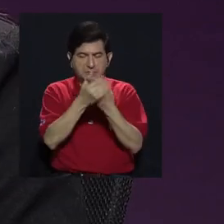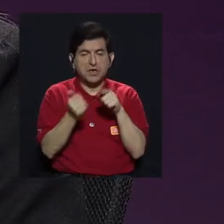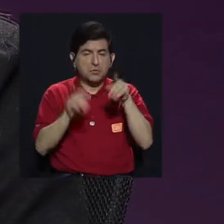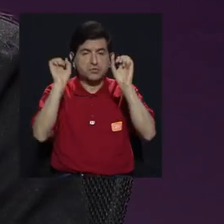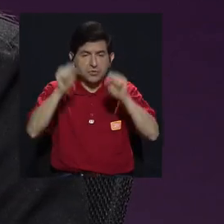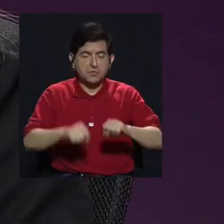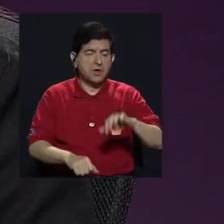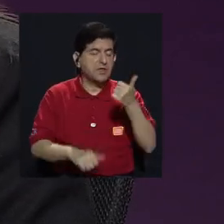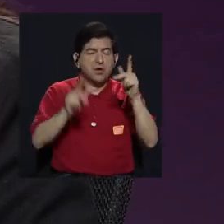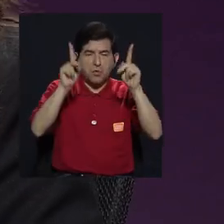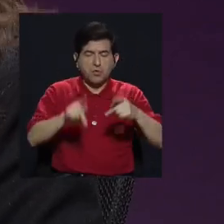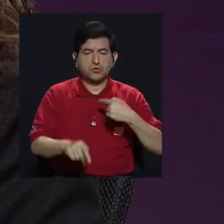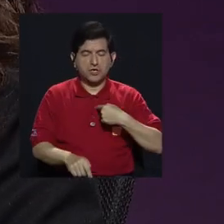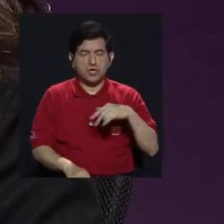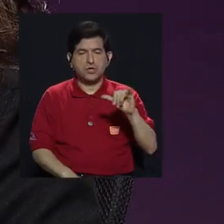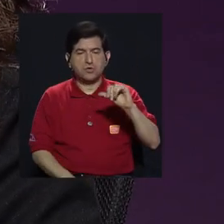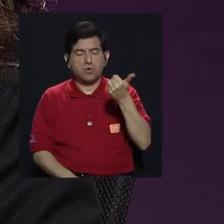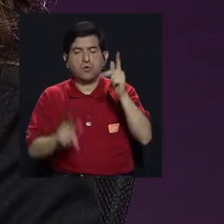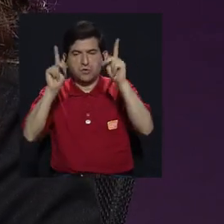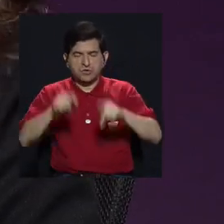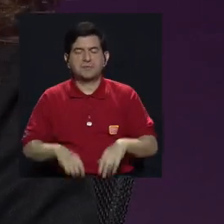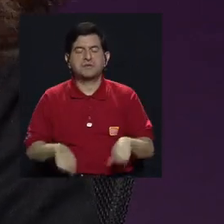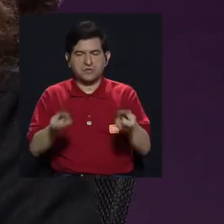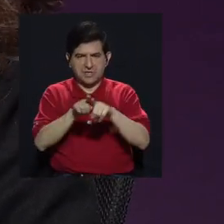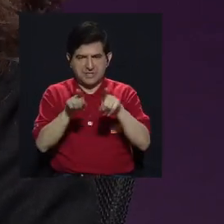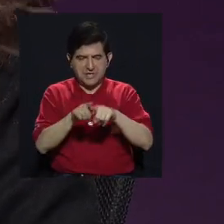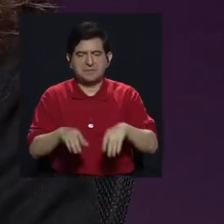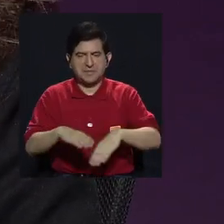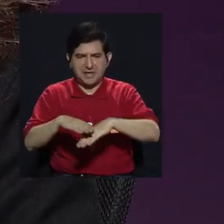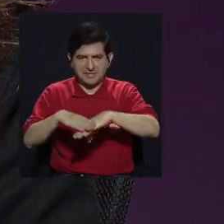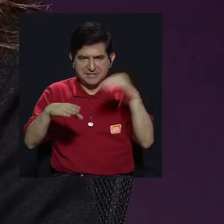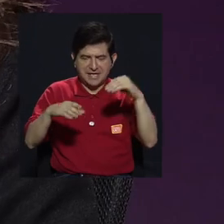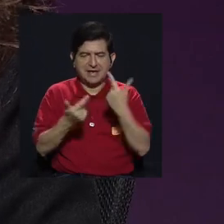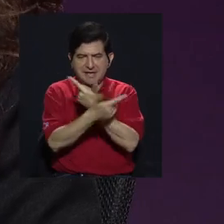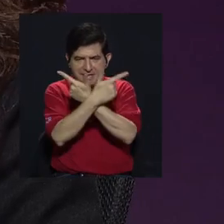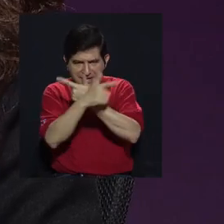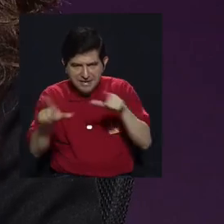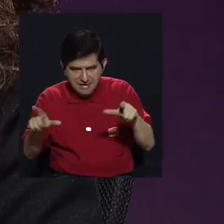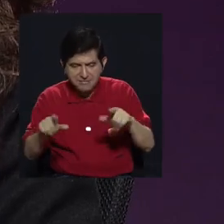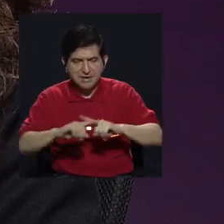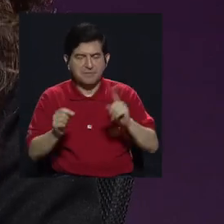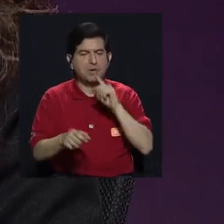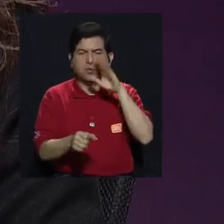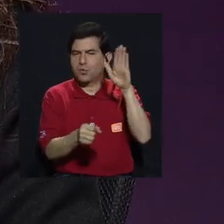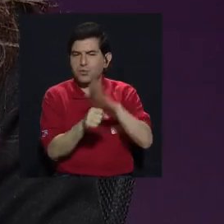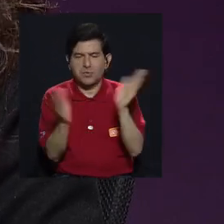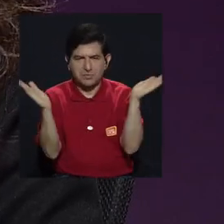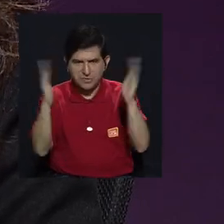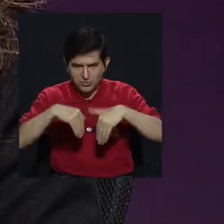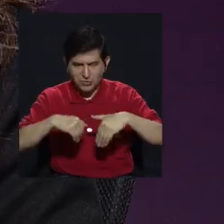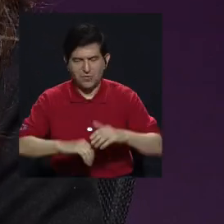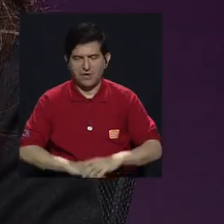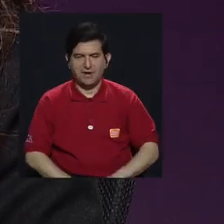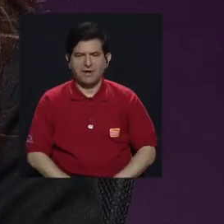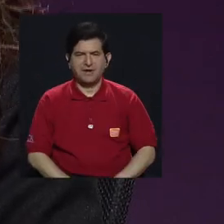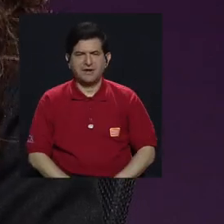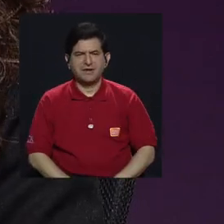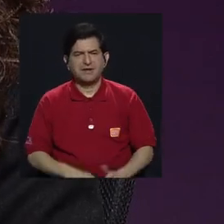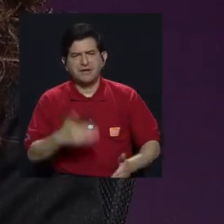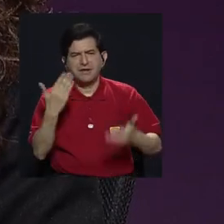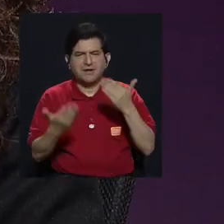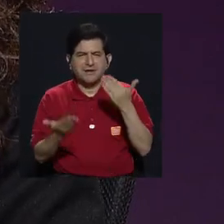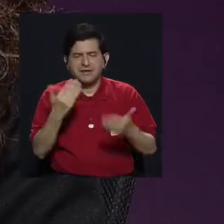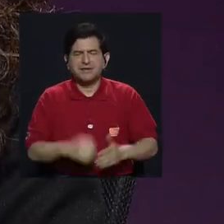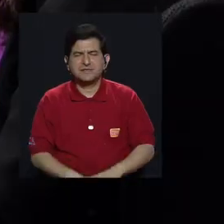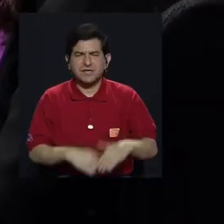que vos puedes salir con una persona y yo puedo salir con otra persona, pero salís libremente. Igual no hay compromiso, no hay vínculo. ¿Son como